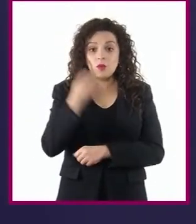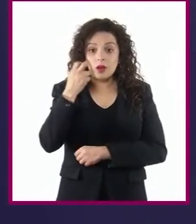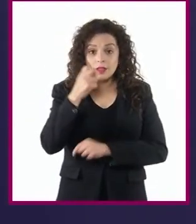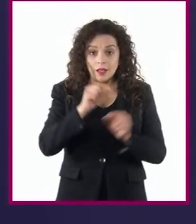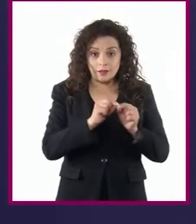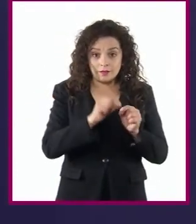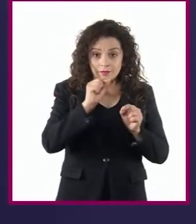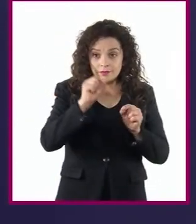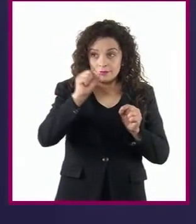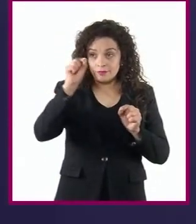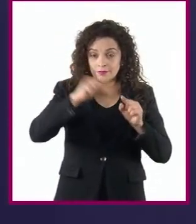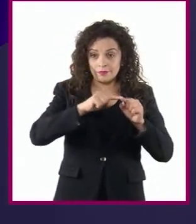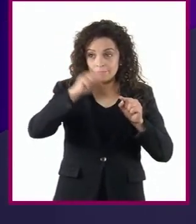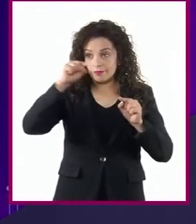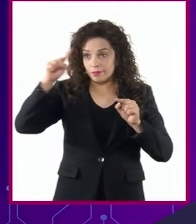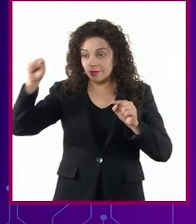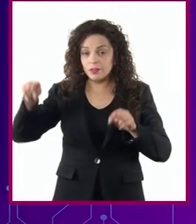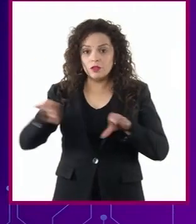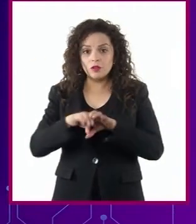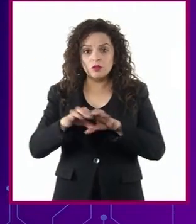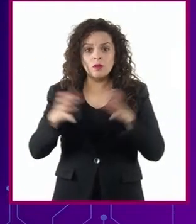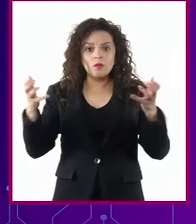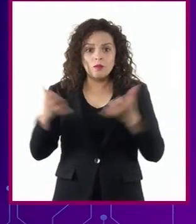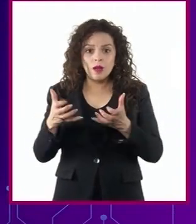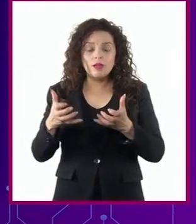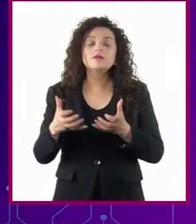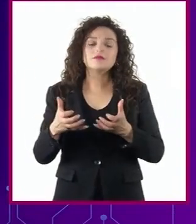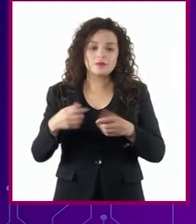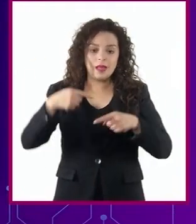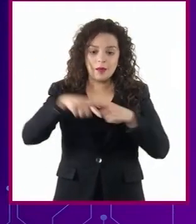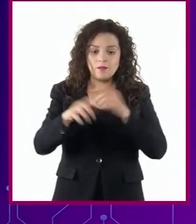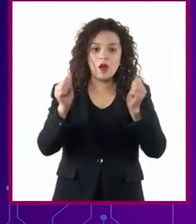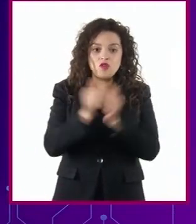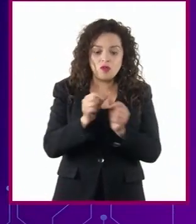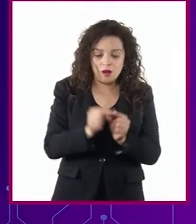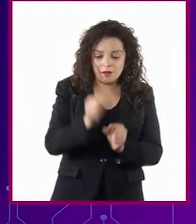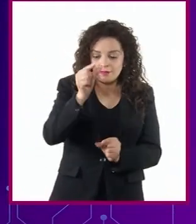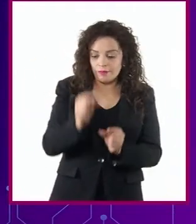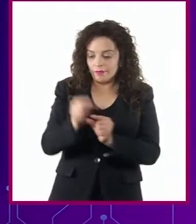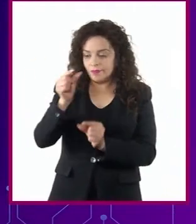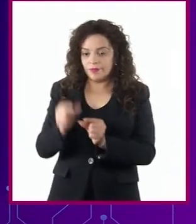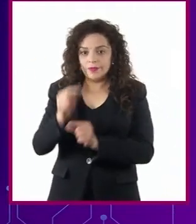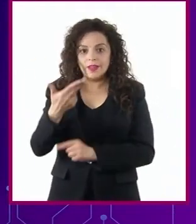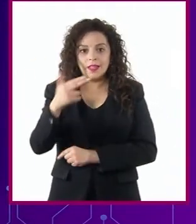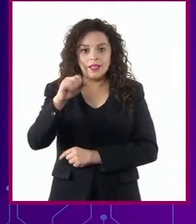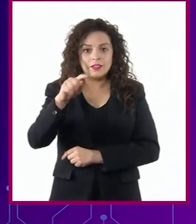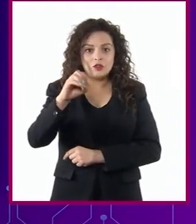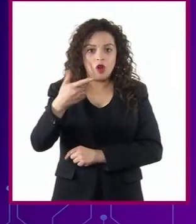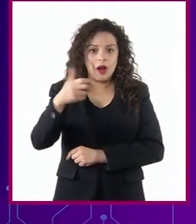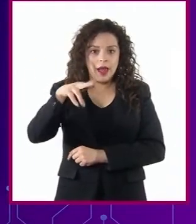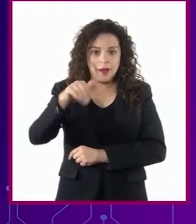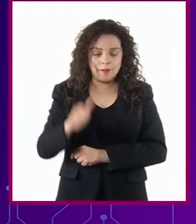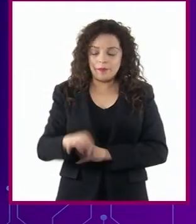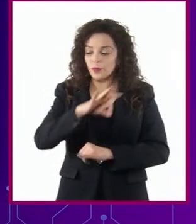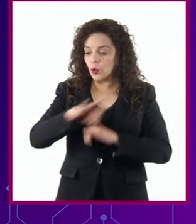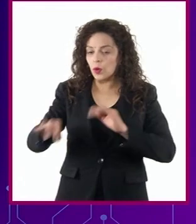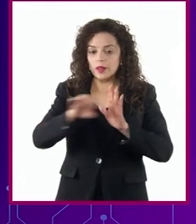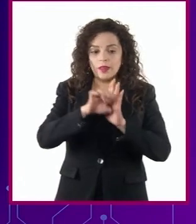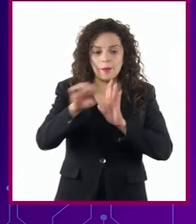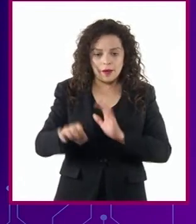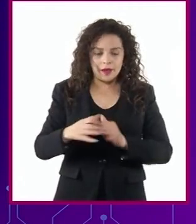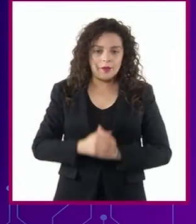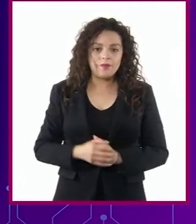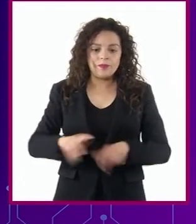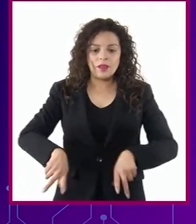se construye a partir del histograma. Situación 3. Esta última se trata de la venta de automóviles por mes de una